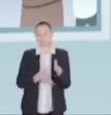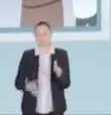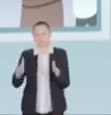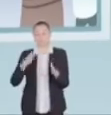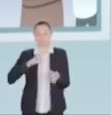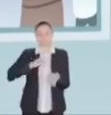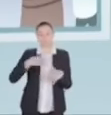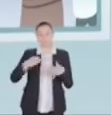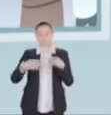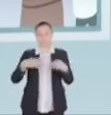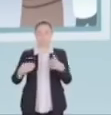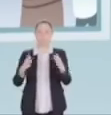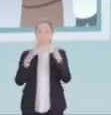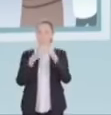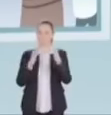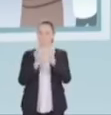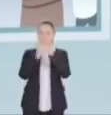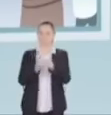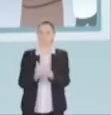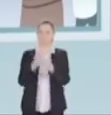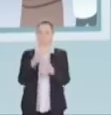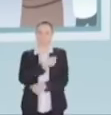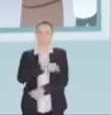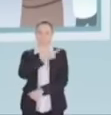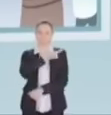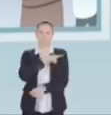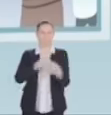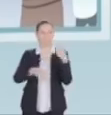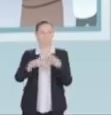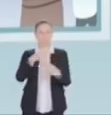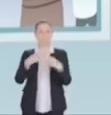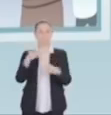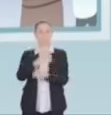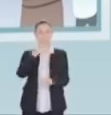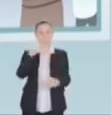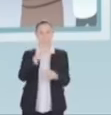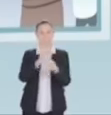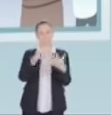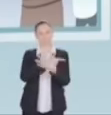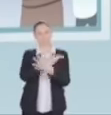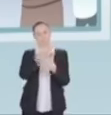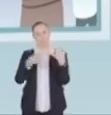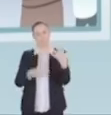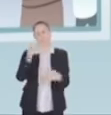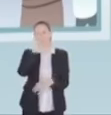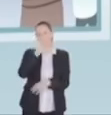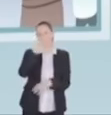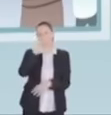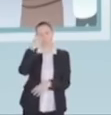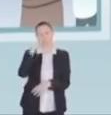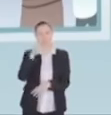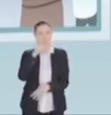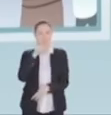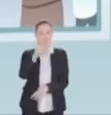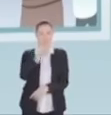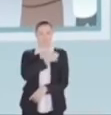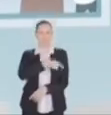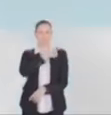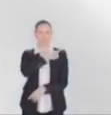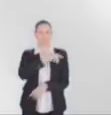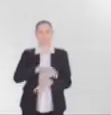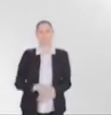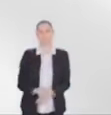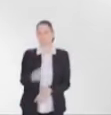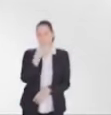Son tiempos de contingencia. Hay que quedarse en casa para proteger tu salud y la de todos. Sigue estos sencillos consejos para mantenerte